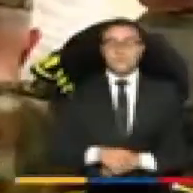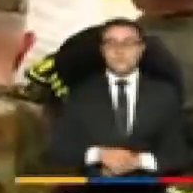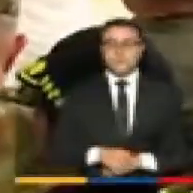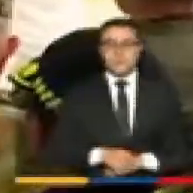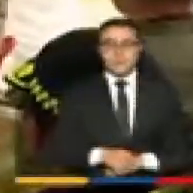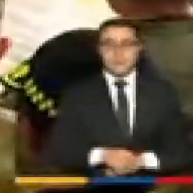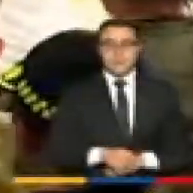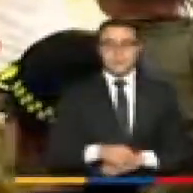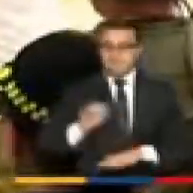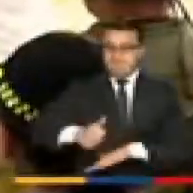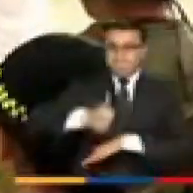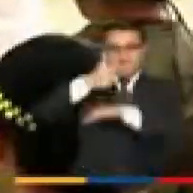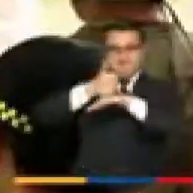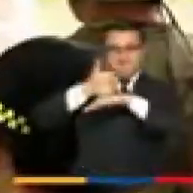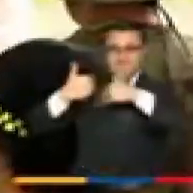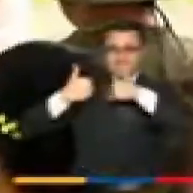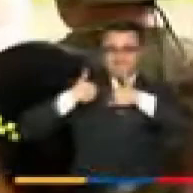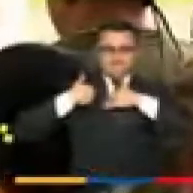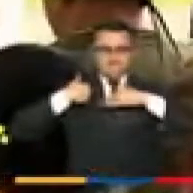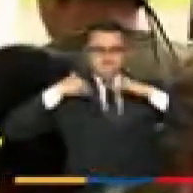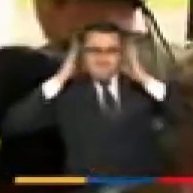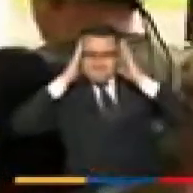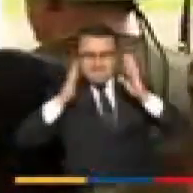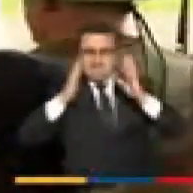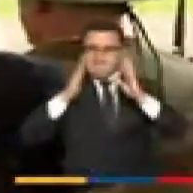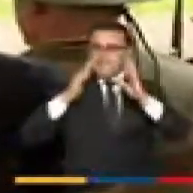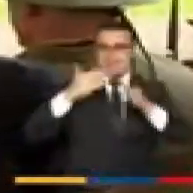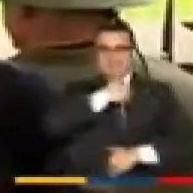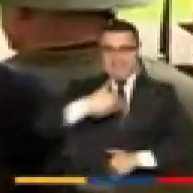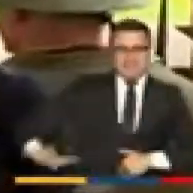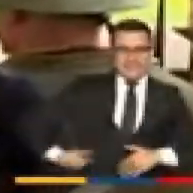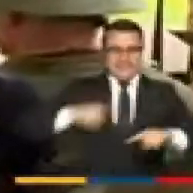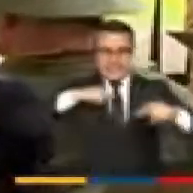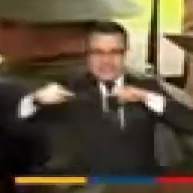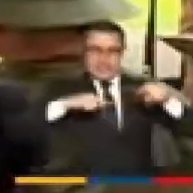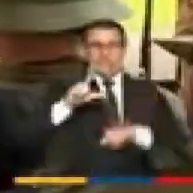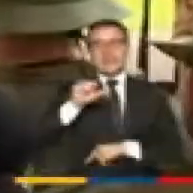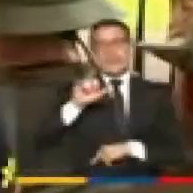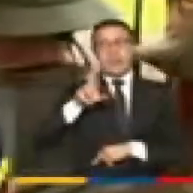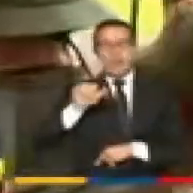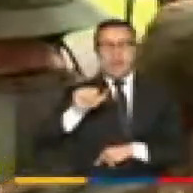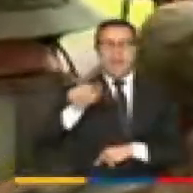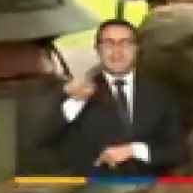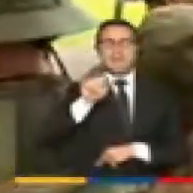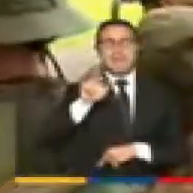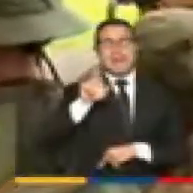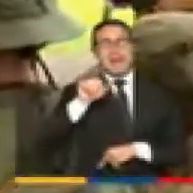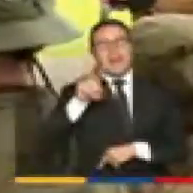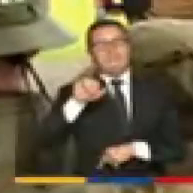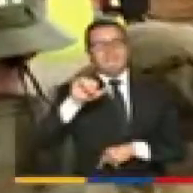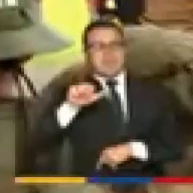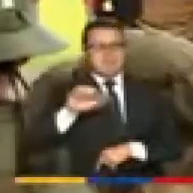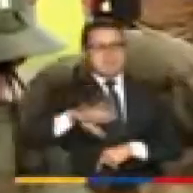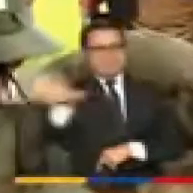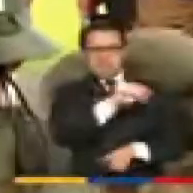los delitos ambientales y las actividades criminales como la deforestación, los incendios y